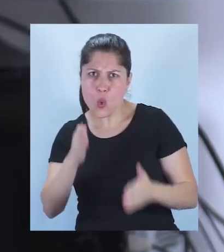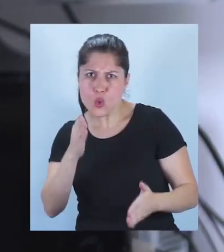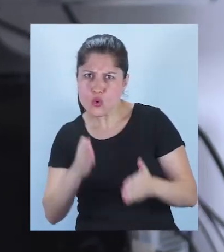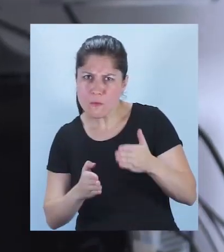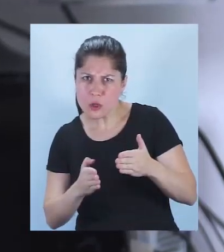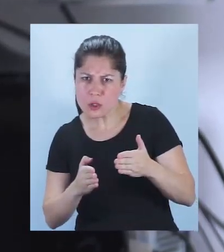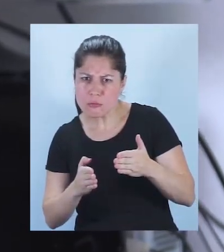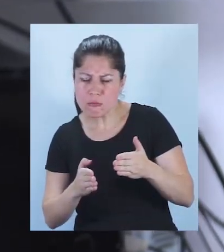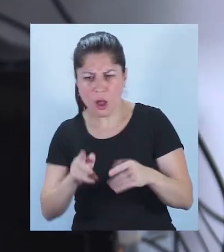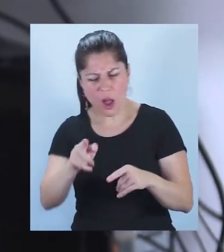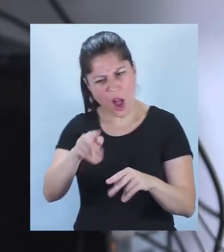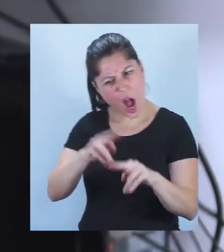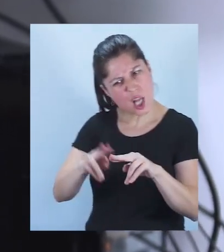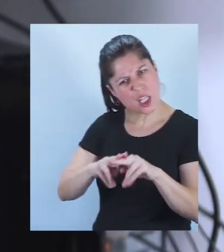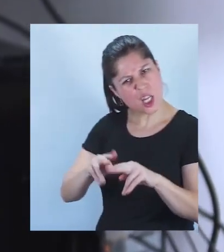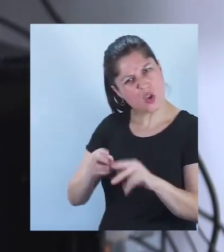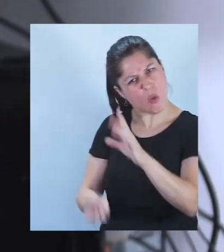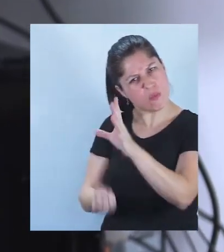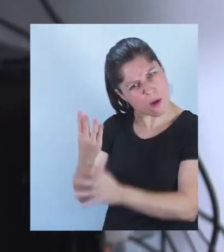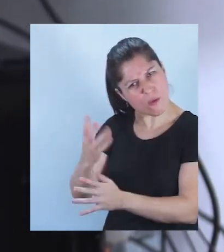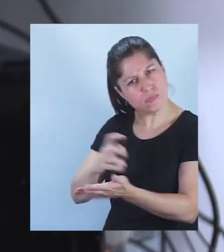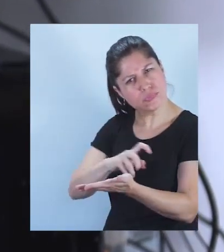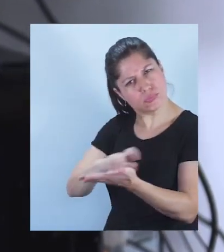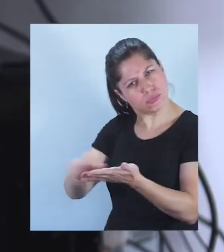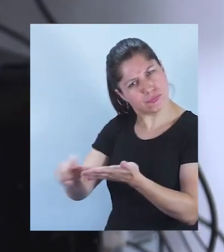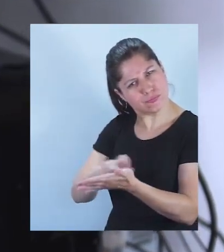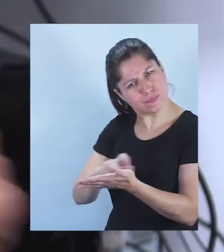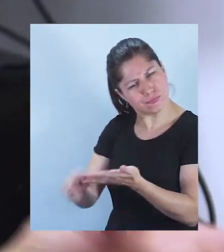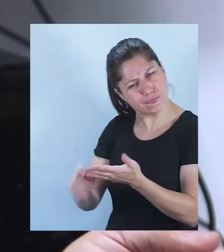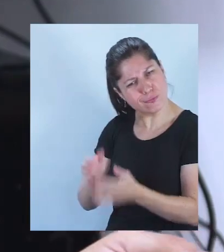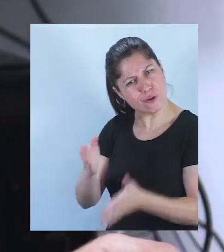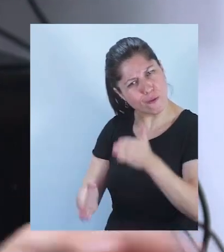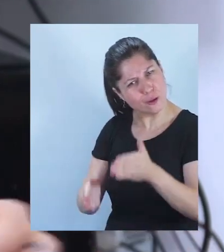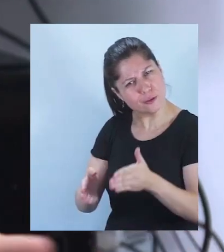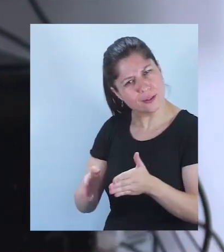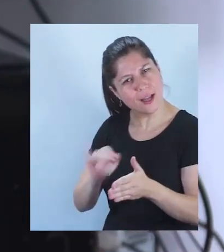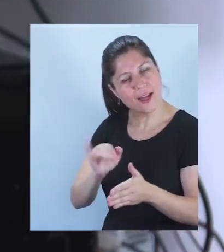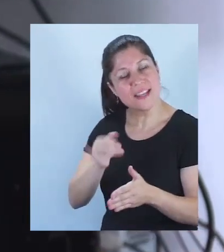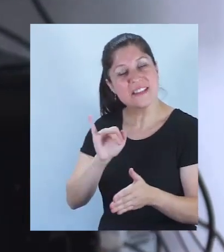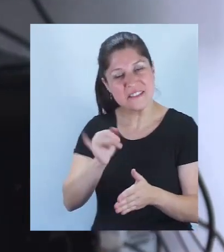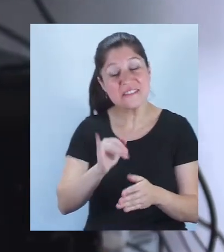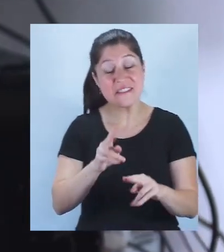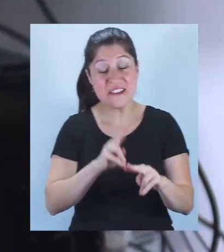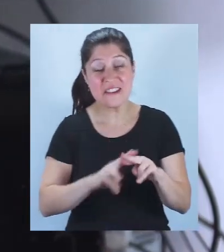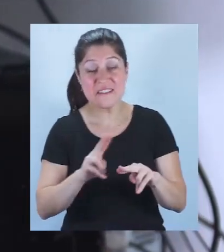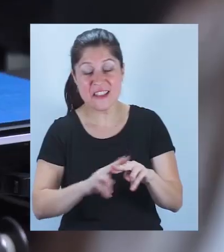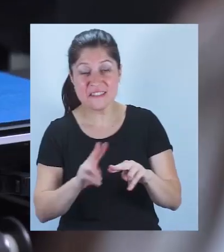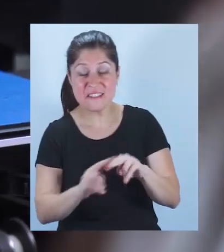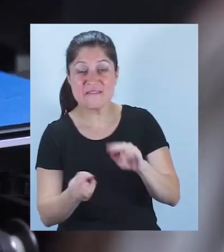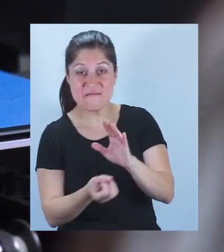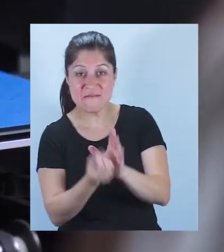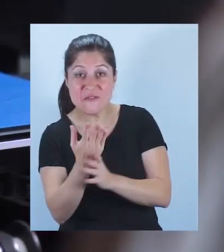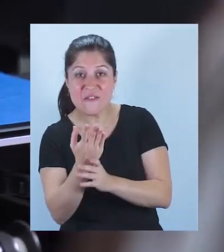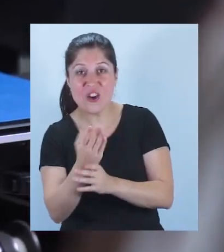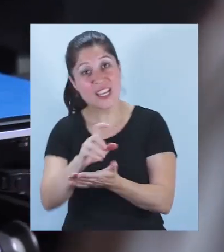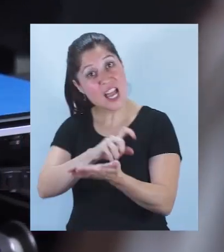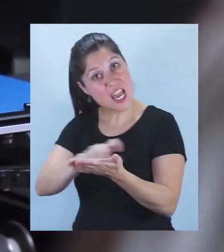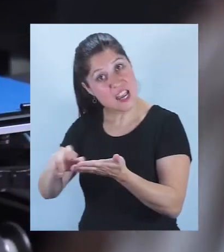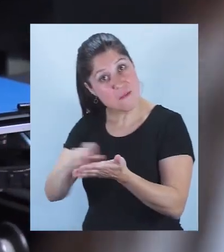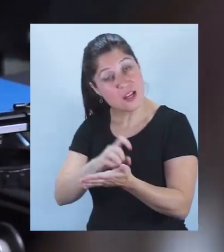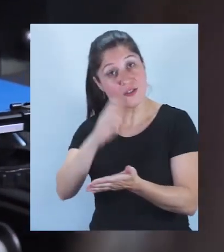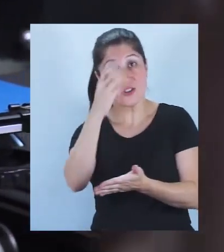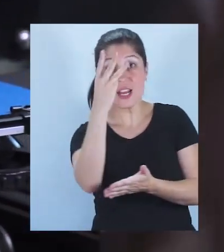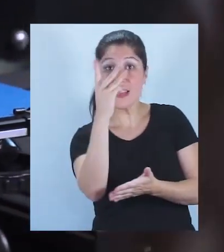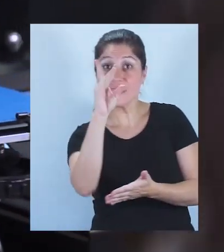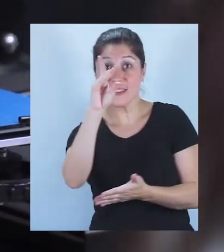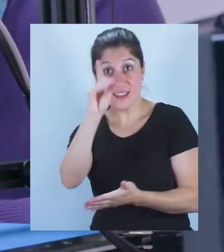Es un robot haciendo otro robot. Claro, es un robot que está fabricando otro robot. La impresora 3D es un pequeño robot